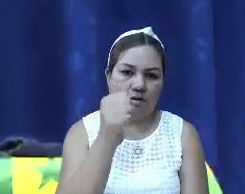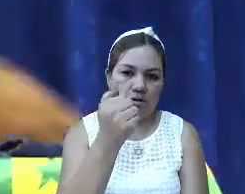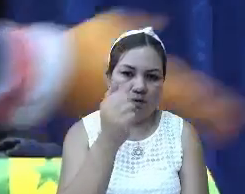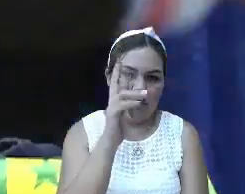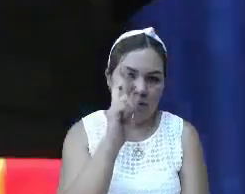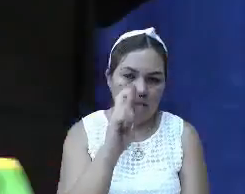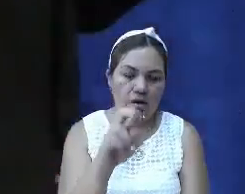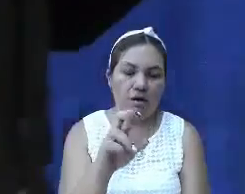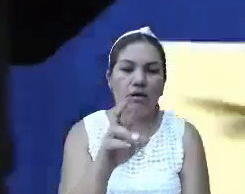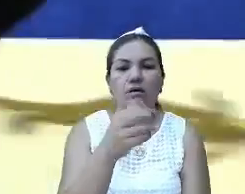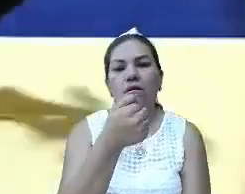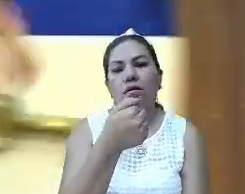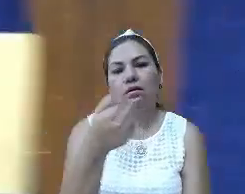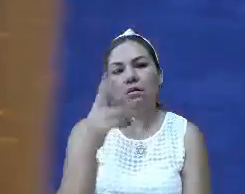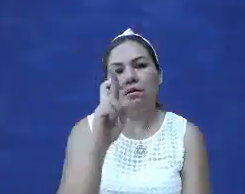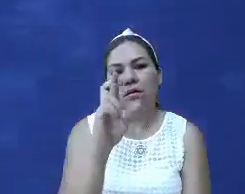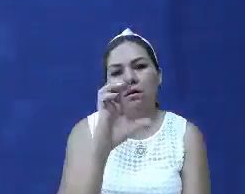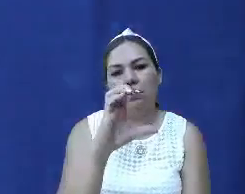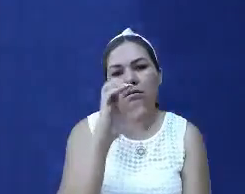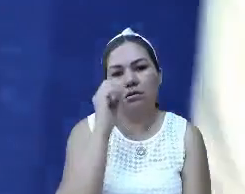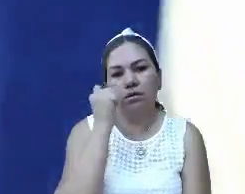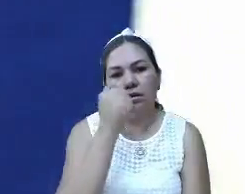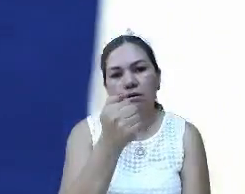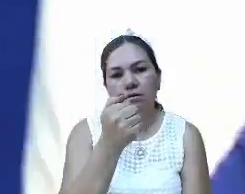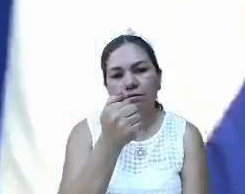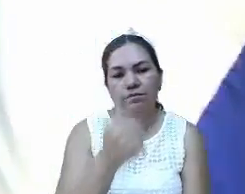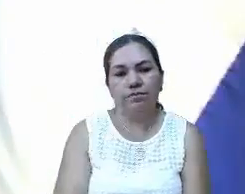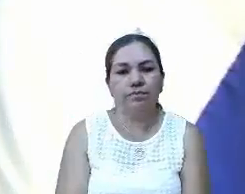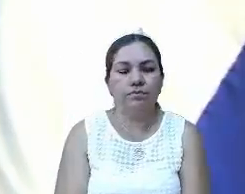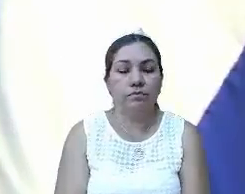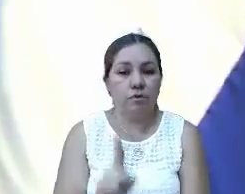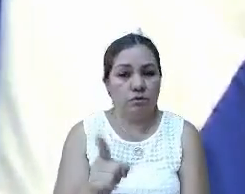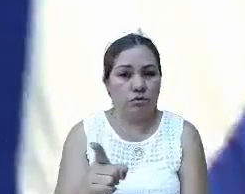Avivamiento, usted está recibiendo una